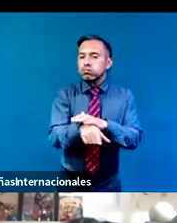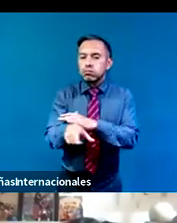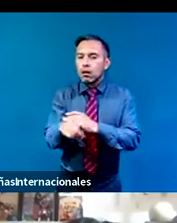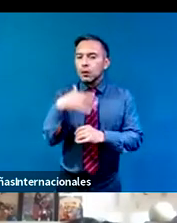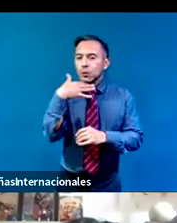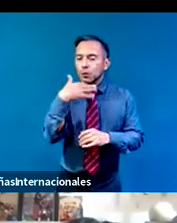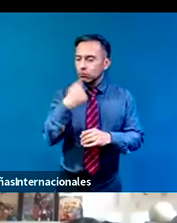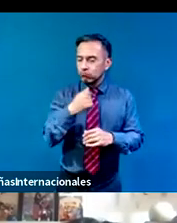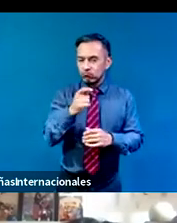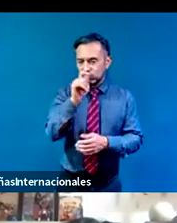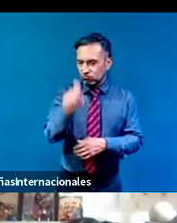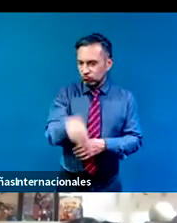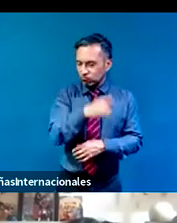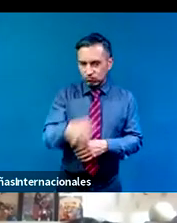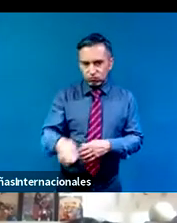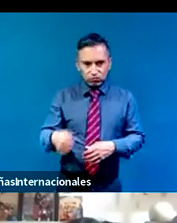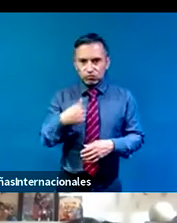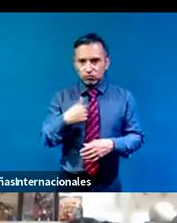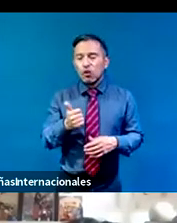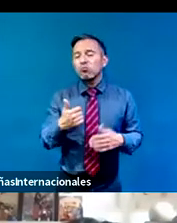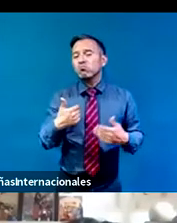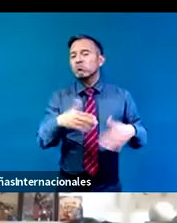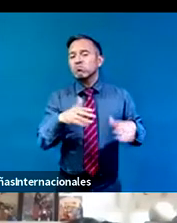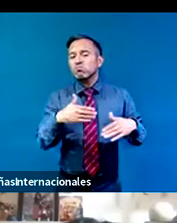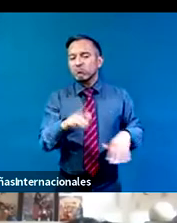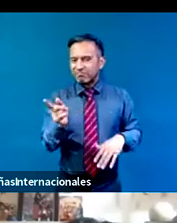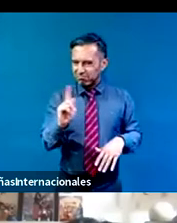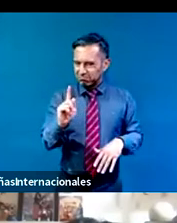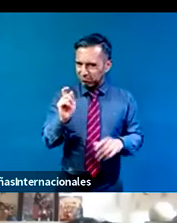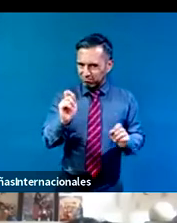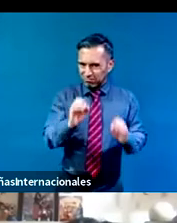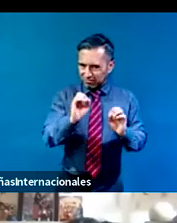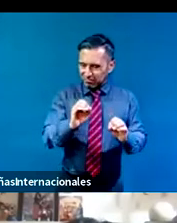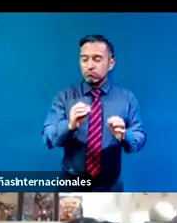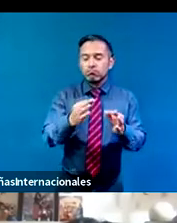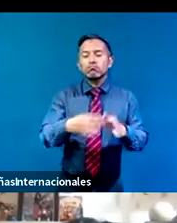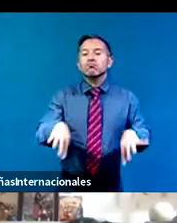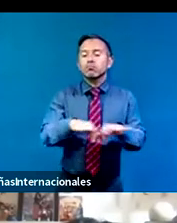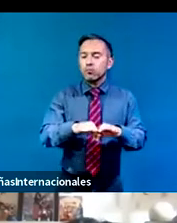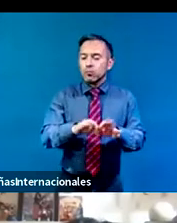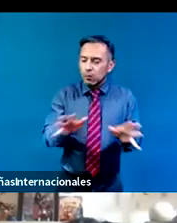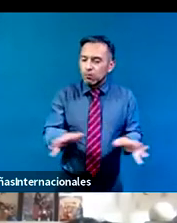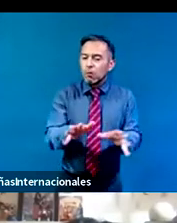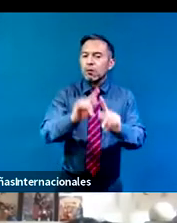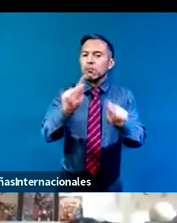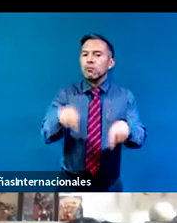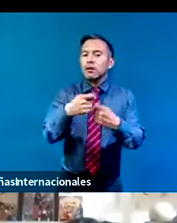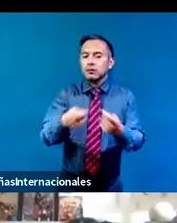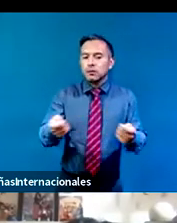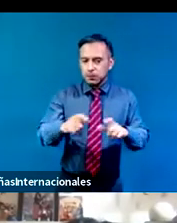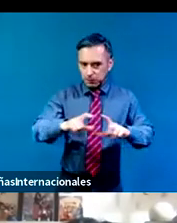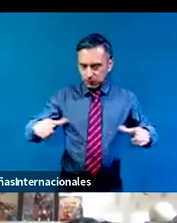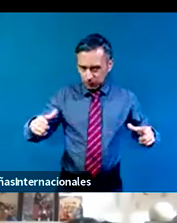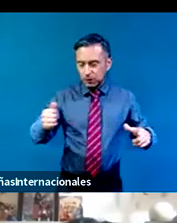premisa de política pública que es esencial para impulsar la paz y reducir los feminicidios en el país. Para